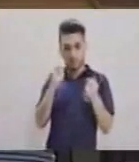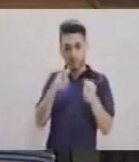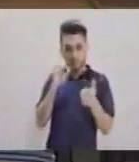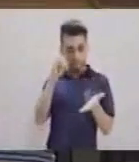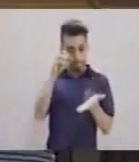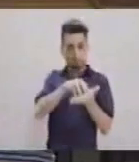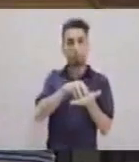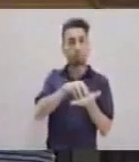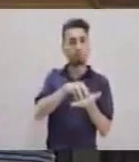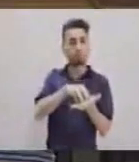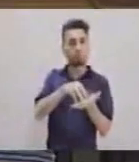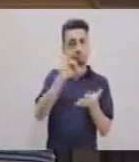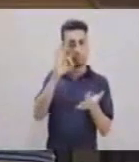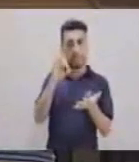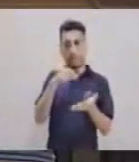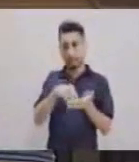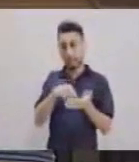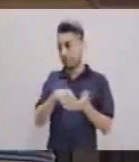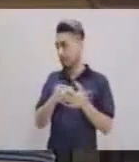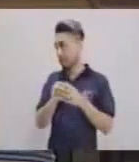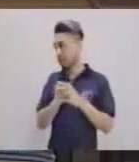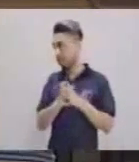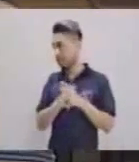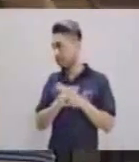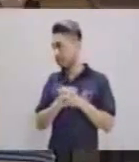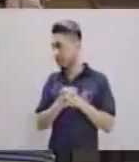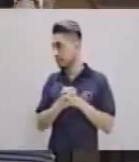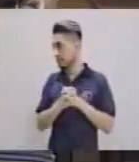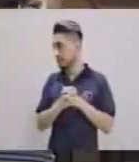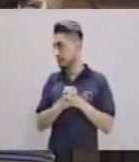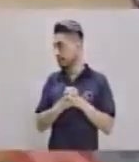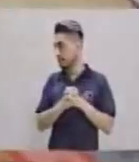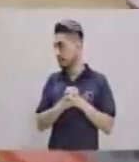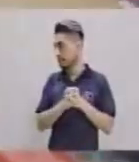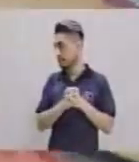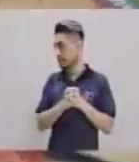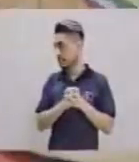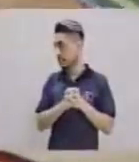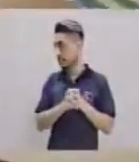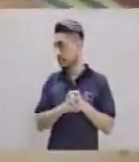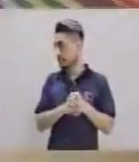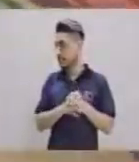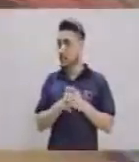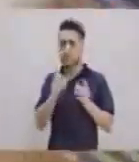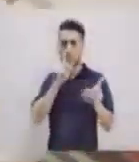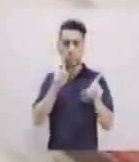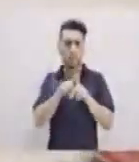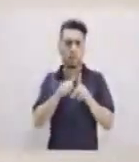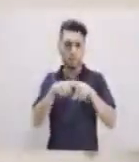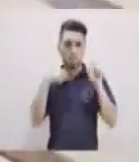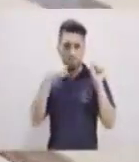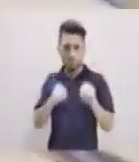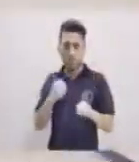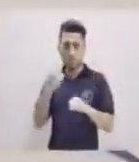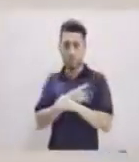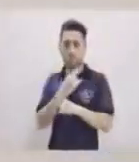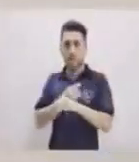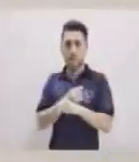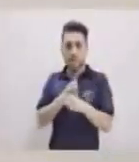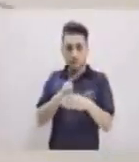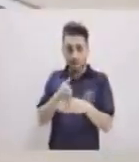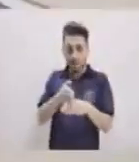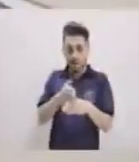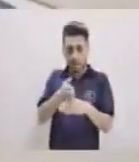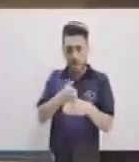tenga una mejor fijación en este material. También podemos utilizar madera, como explicábamos.